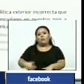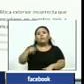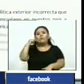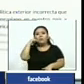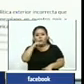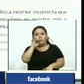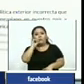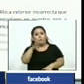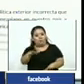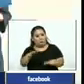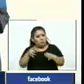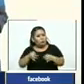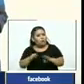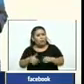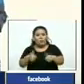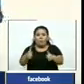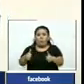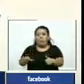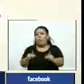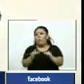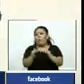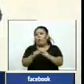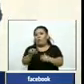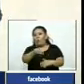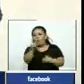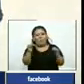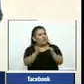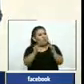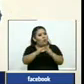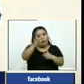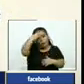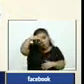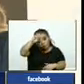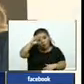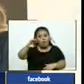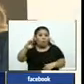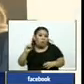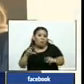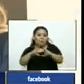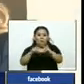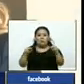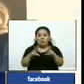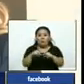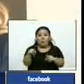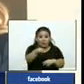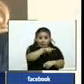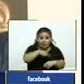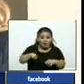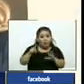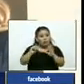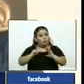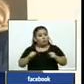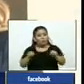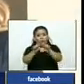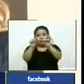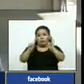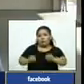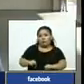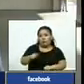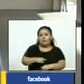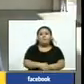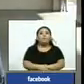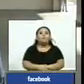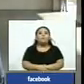este tipo de medidas sean aplicadas a otros gobiernos como el de Cuba o Nicaragua, a su criterio, por atentar con el sistema democrático de la región.